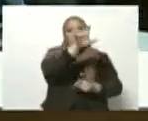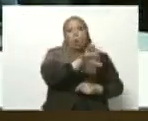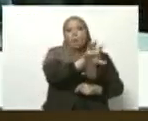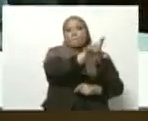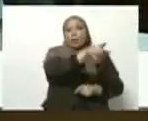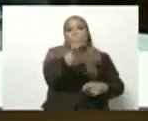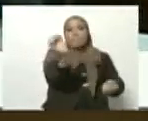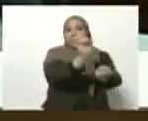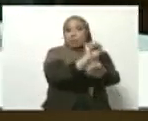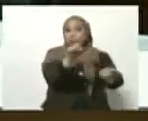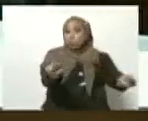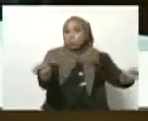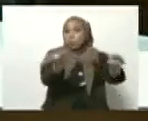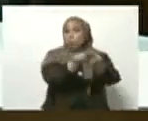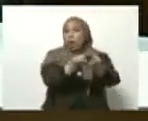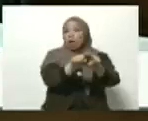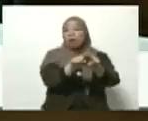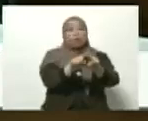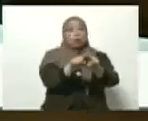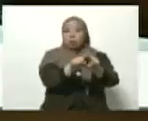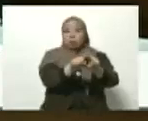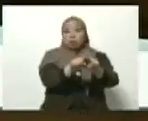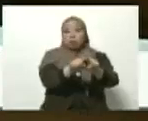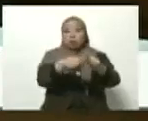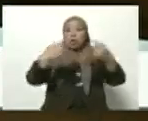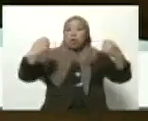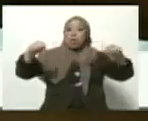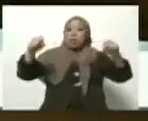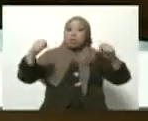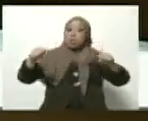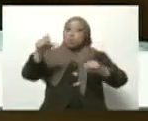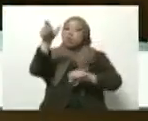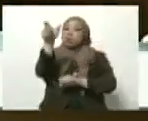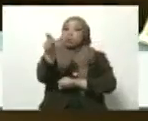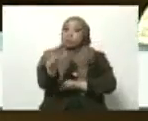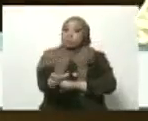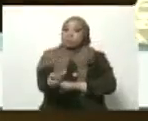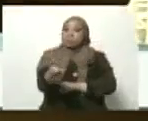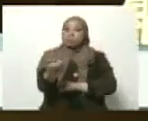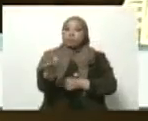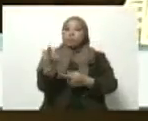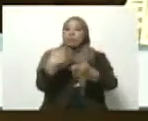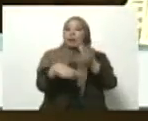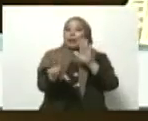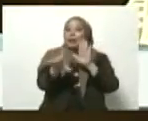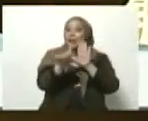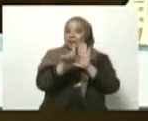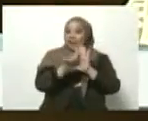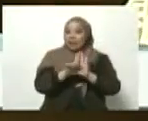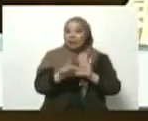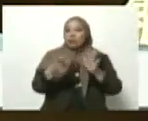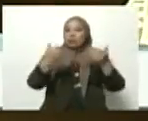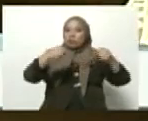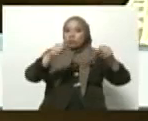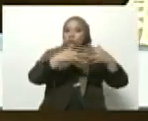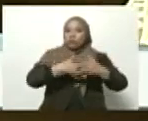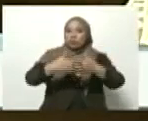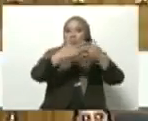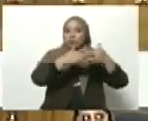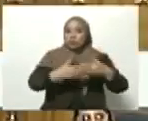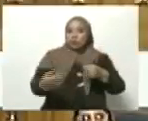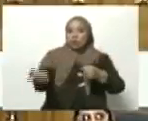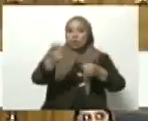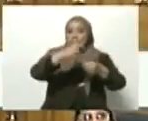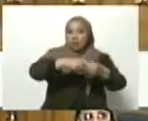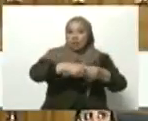caso de Estados Unidos es que quiere aplicar lo que se llama la extraterritorialidad de sus leyes. Las leyes de Estados Unidos se aplican dentro de